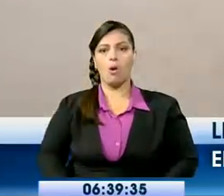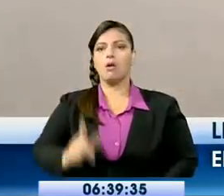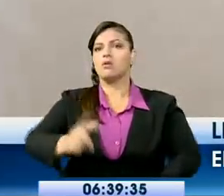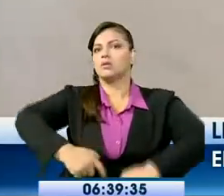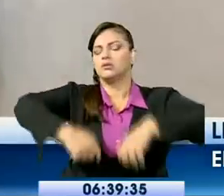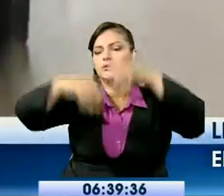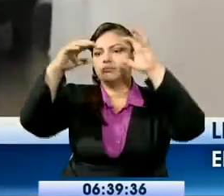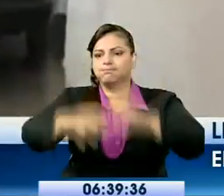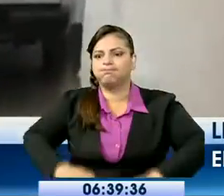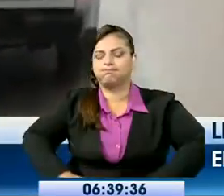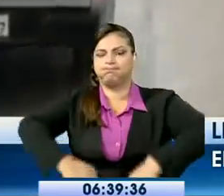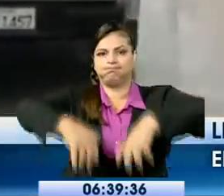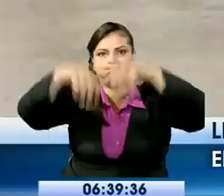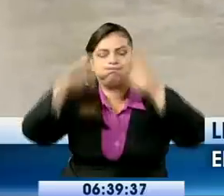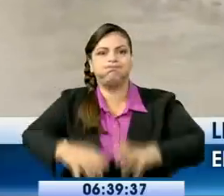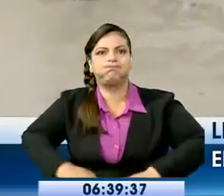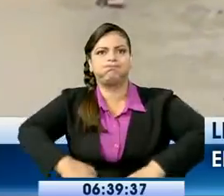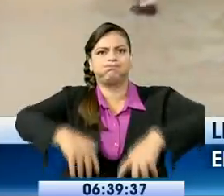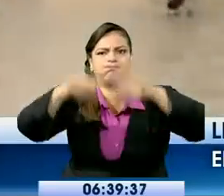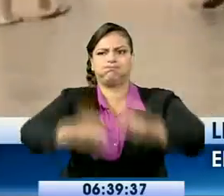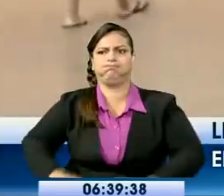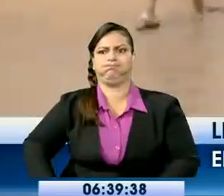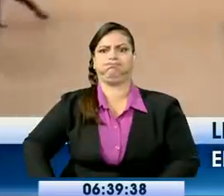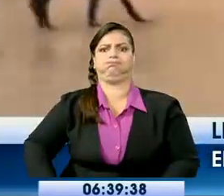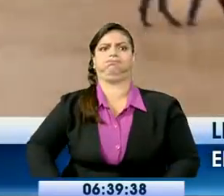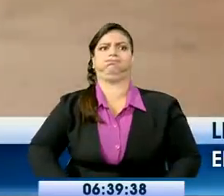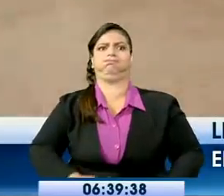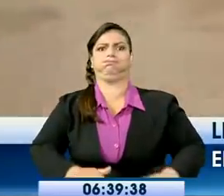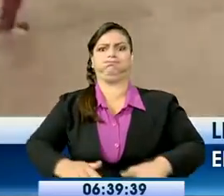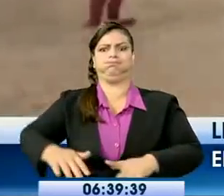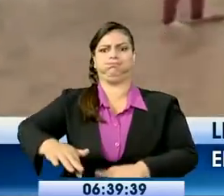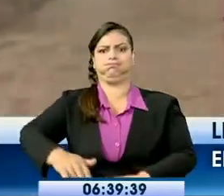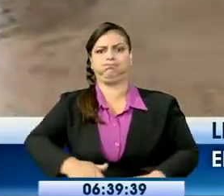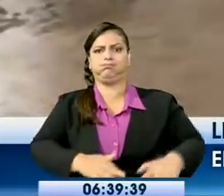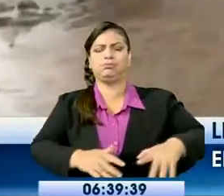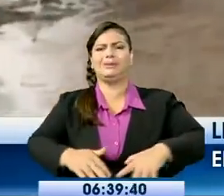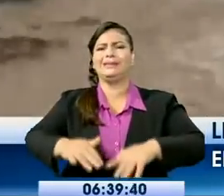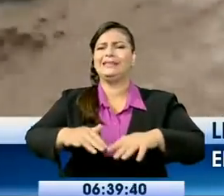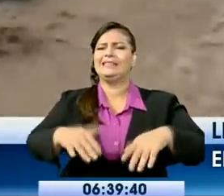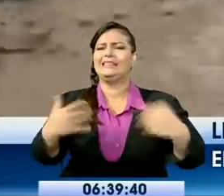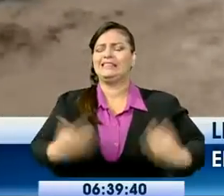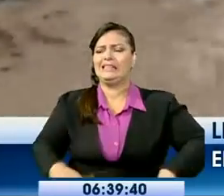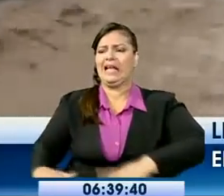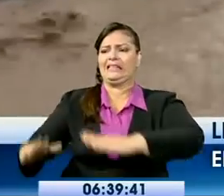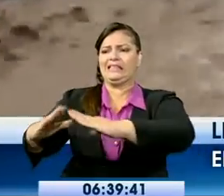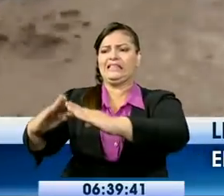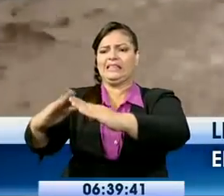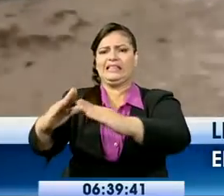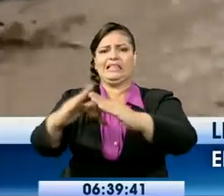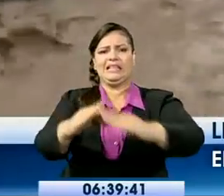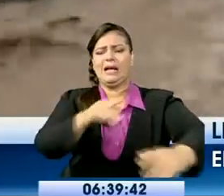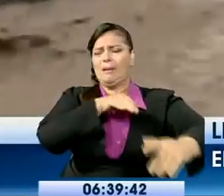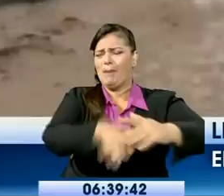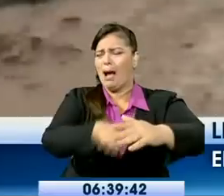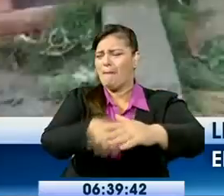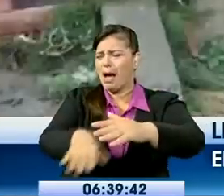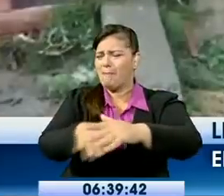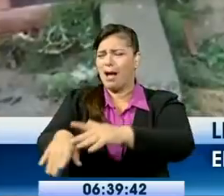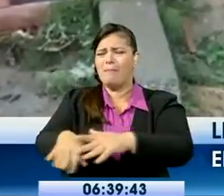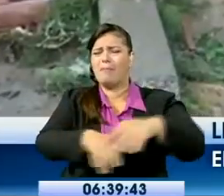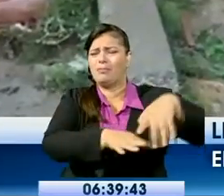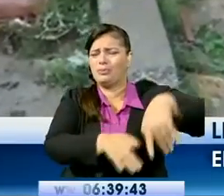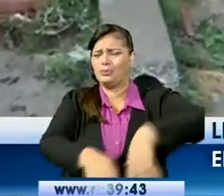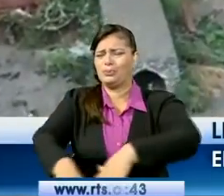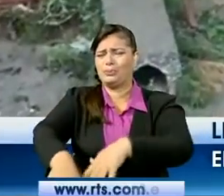fuerte temporal invernal. En el cantón Catamayo, el agua ingresó a varias viviendas, Moradores aseguran que este es un problema